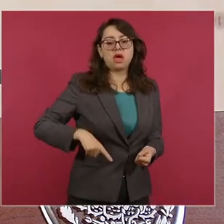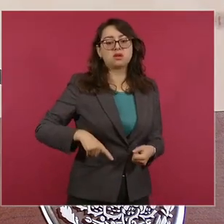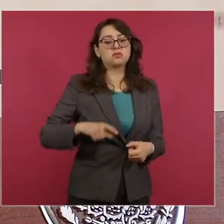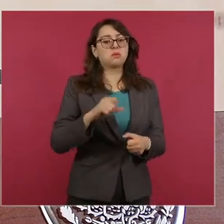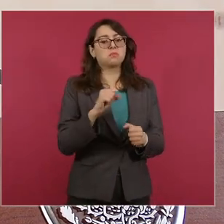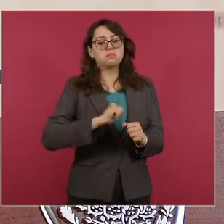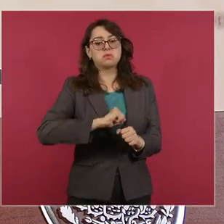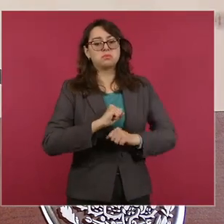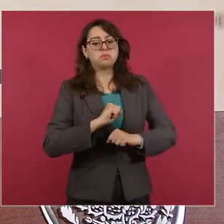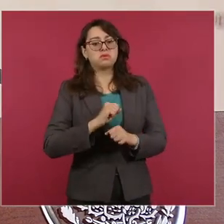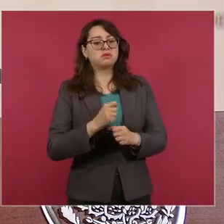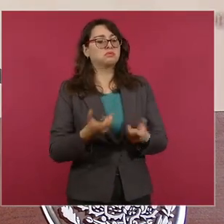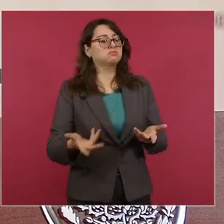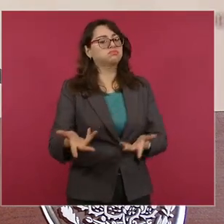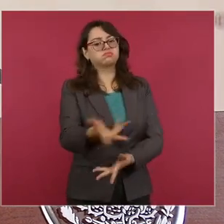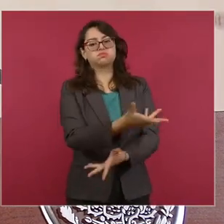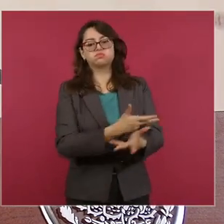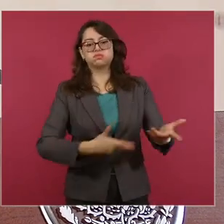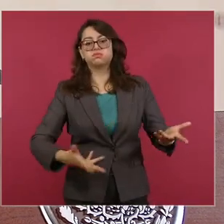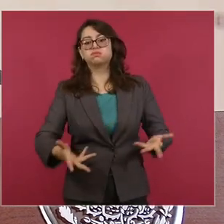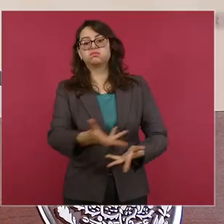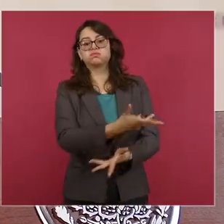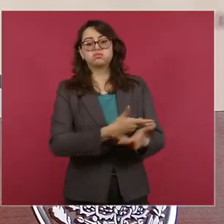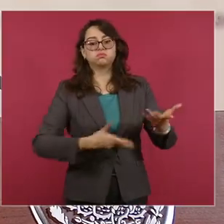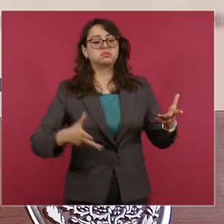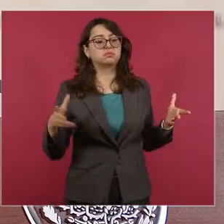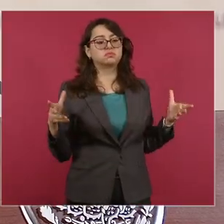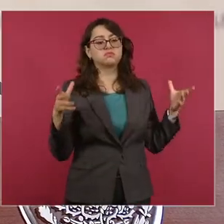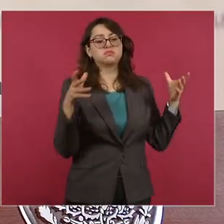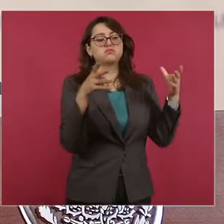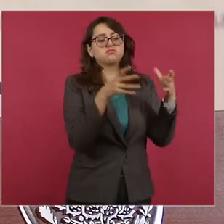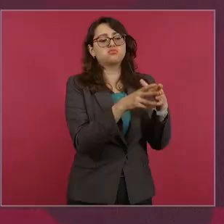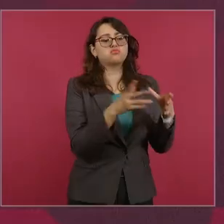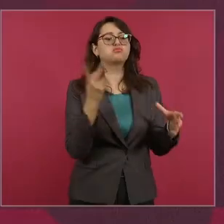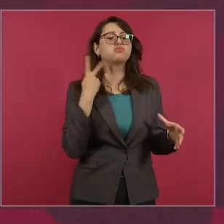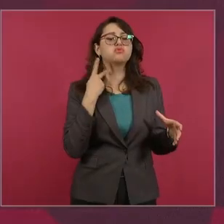para la llamada clase política.